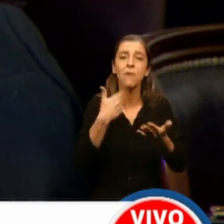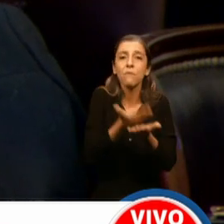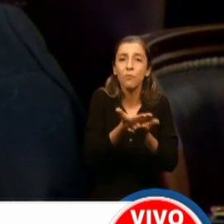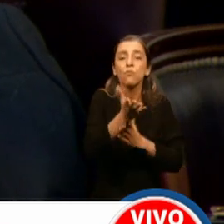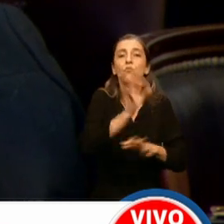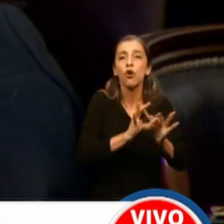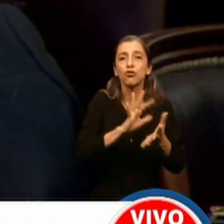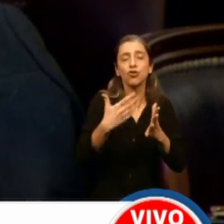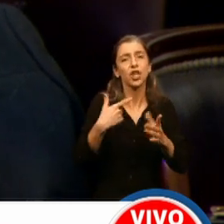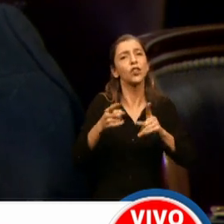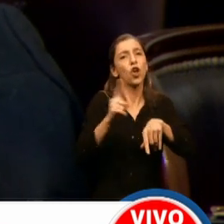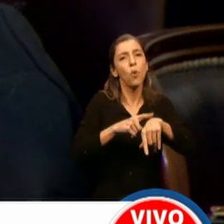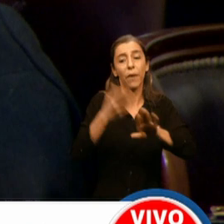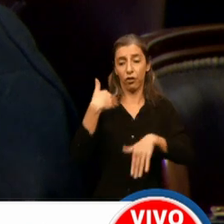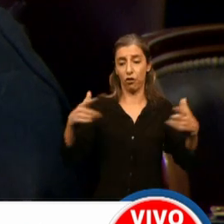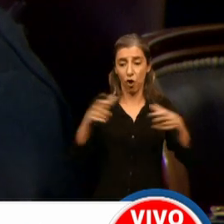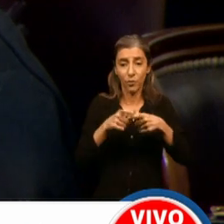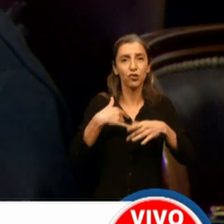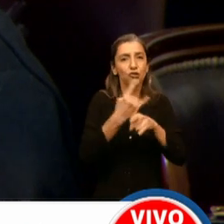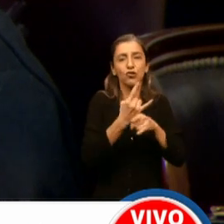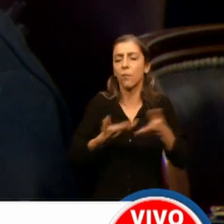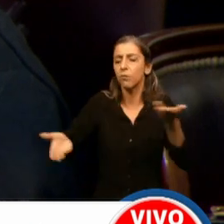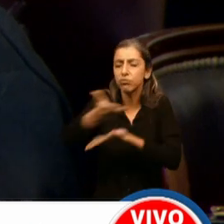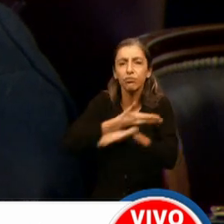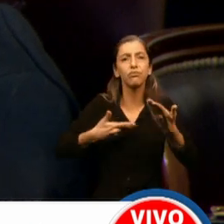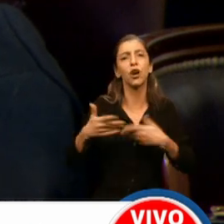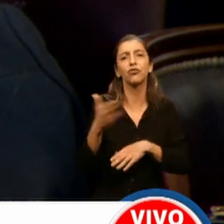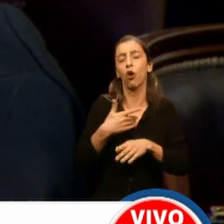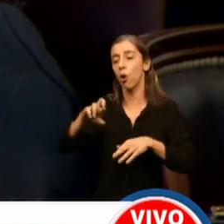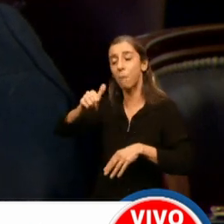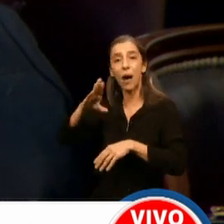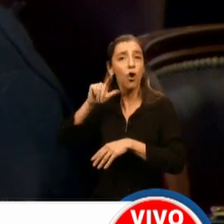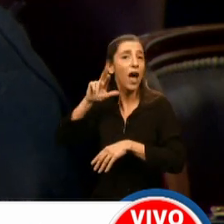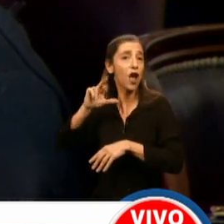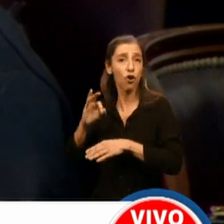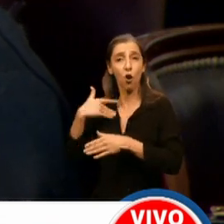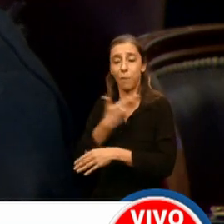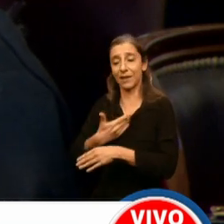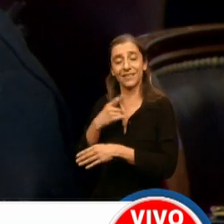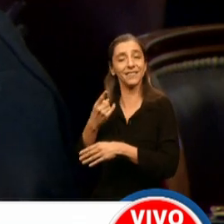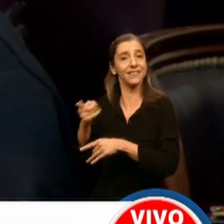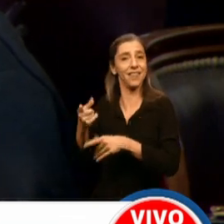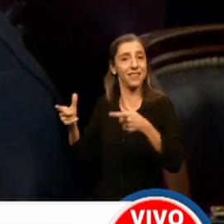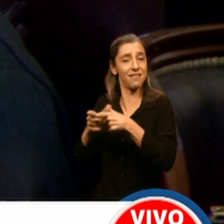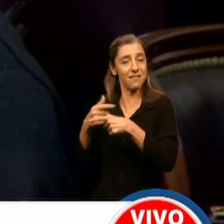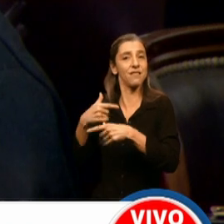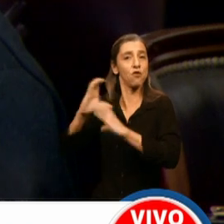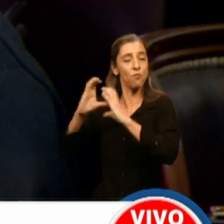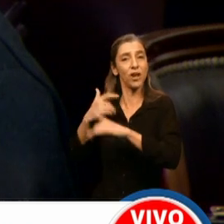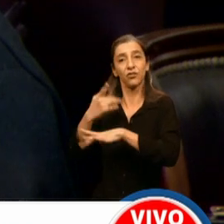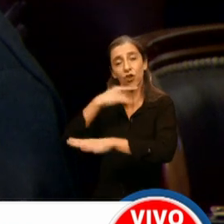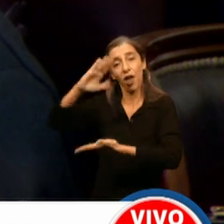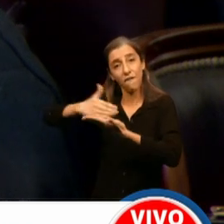en comisiones fue muy importante el trabajo que nos dimos con pablo carro presidente de la comisión de comunicaciones e informática